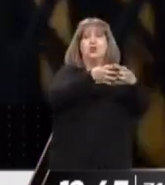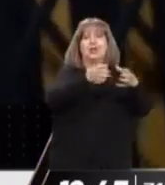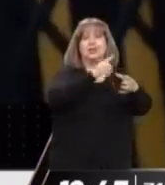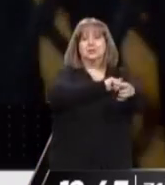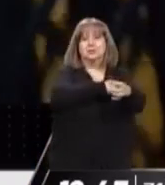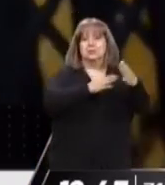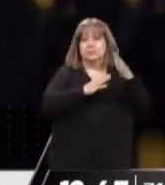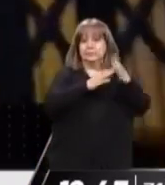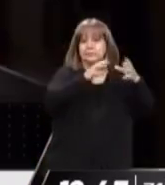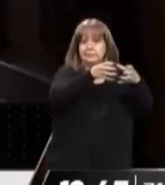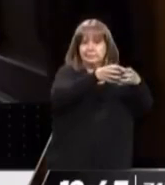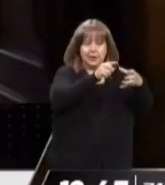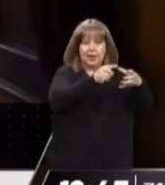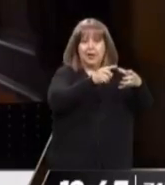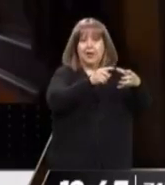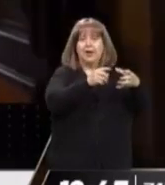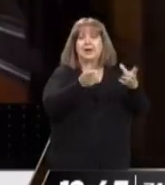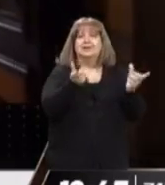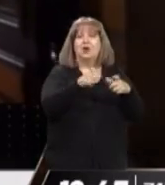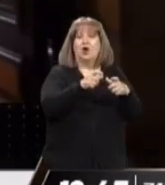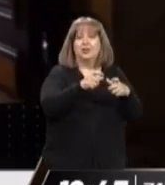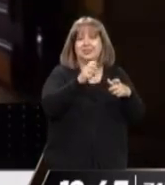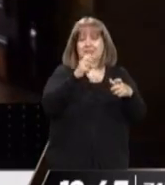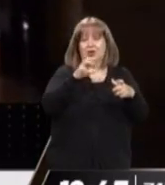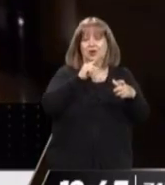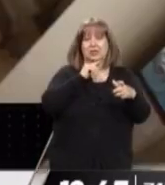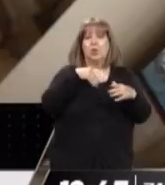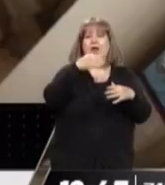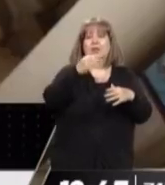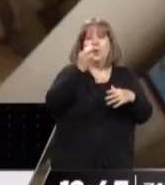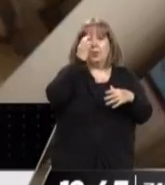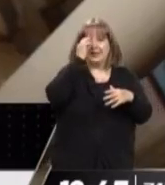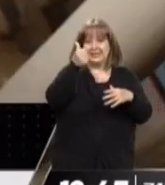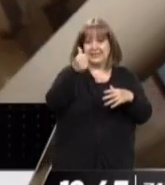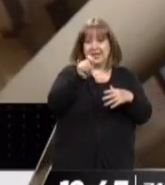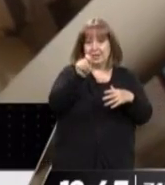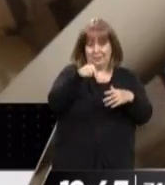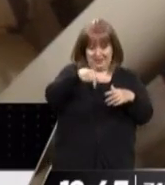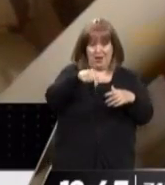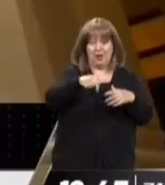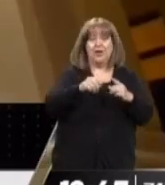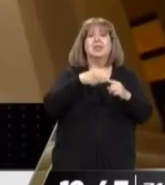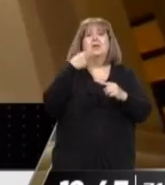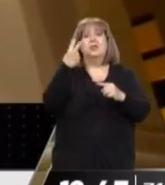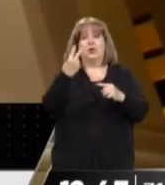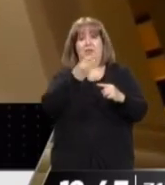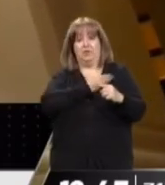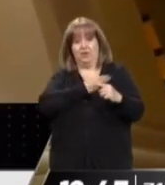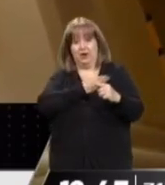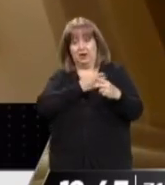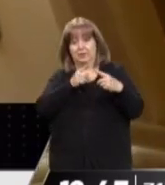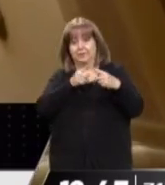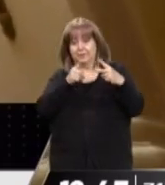Corte. La primera reunión de esta comisión va a ser el próximo 26 de enero, la semana que viene. Continuará el 2 de febrero con la